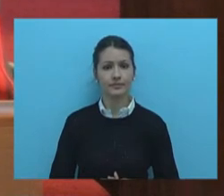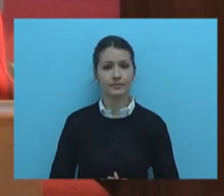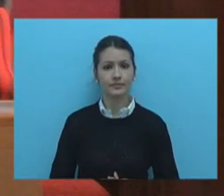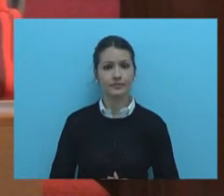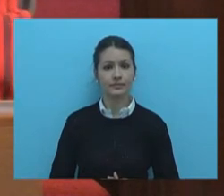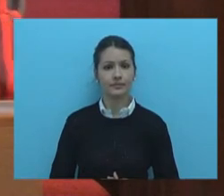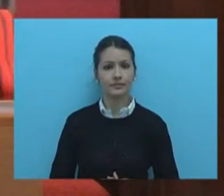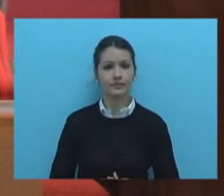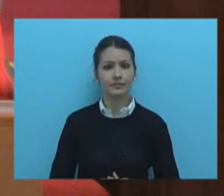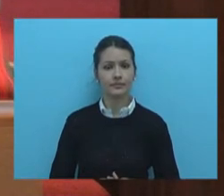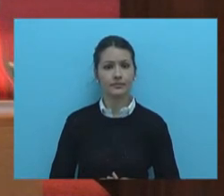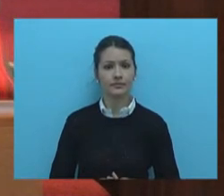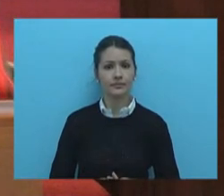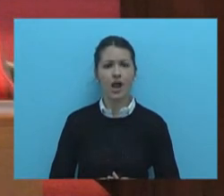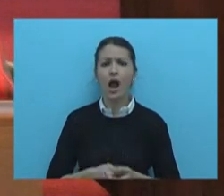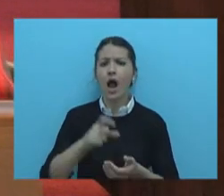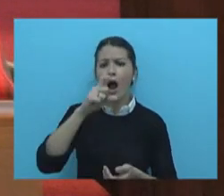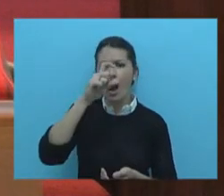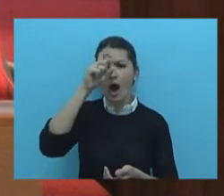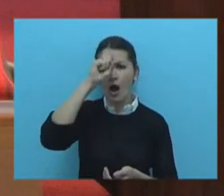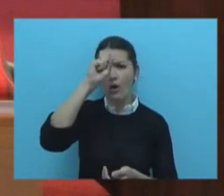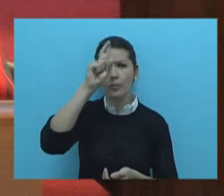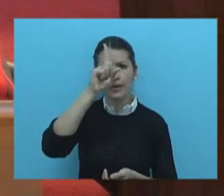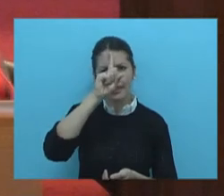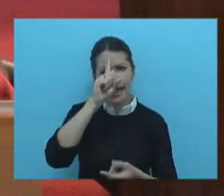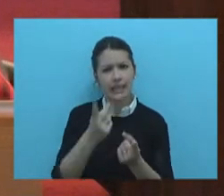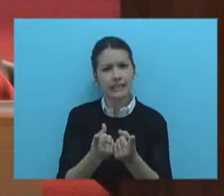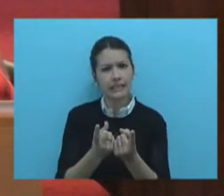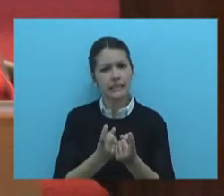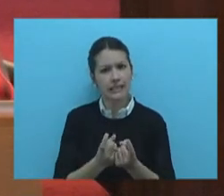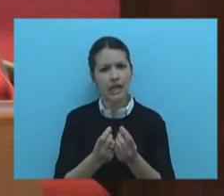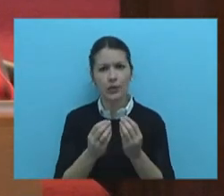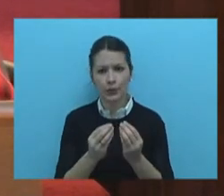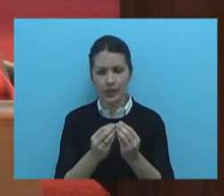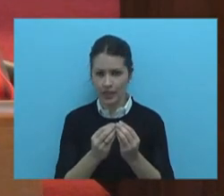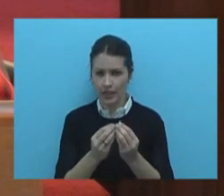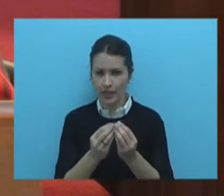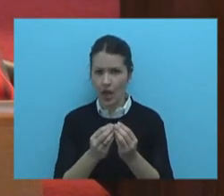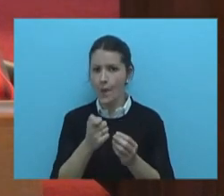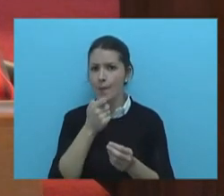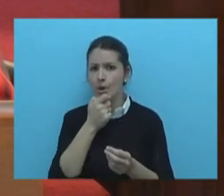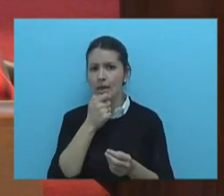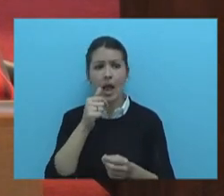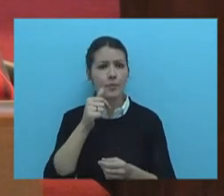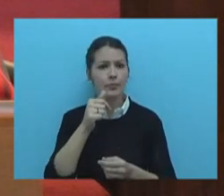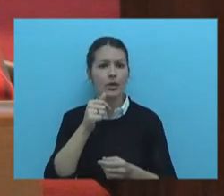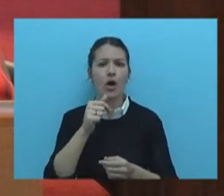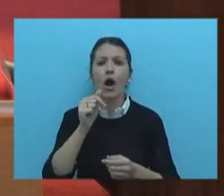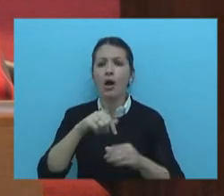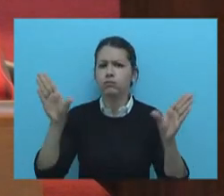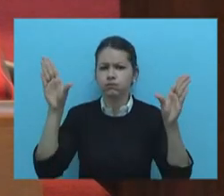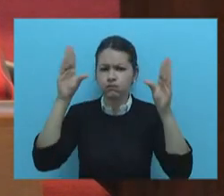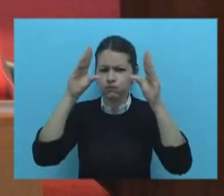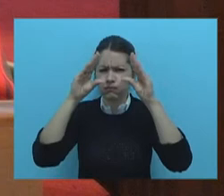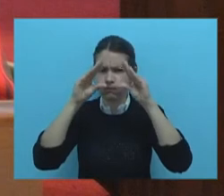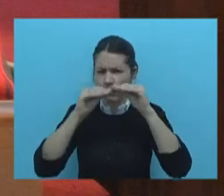es necesario también el hospital porque a debida hora de la noche no hay acceso, o sea, los colectivos no entran,